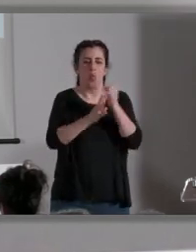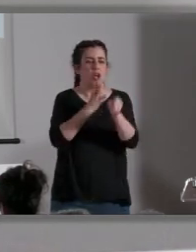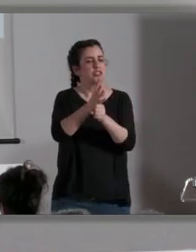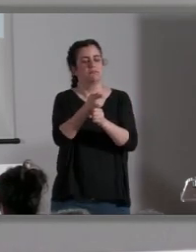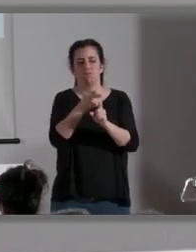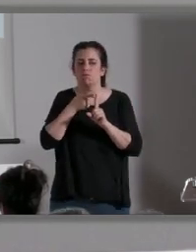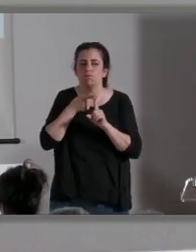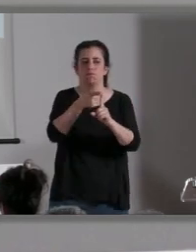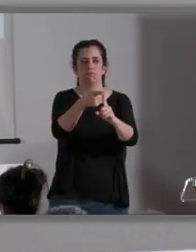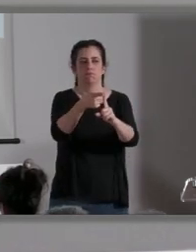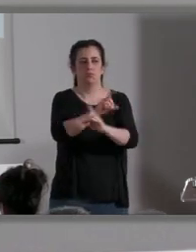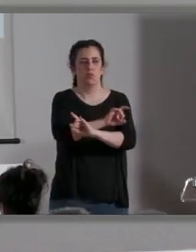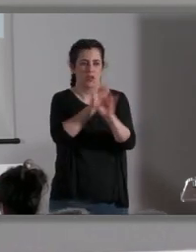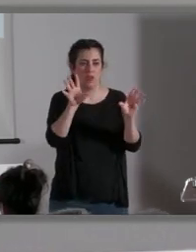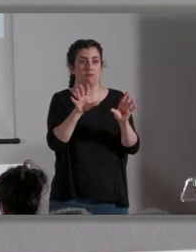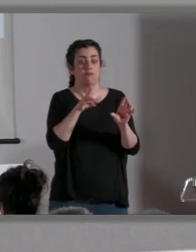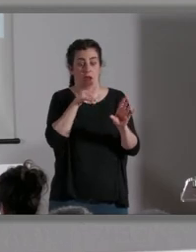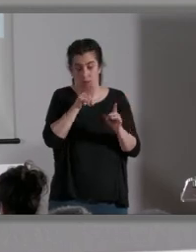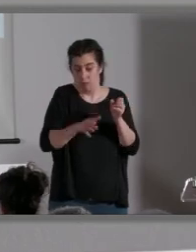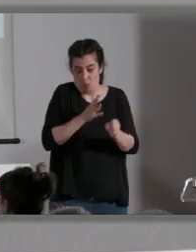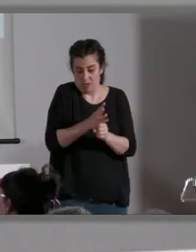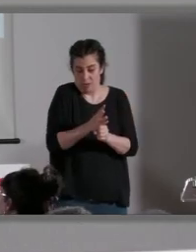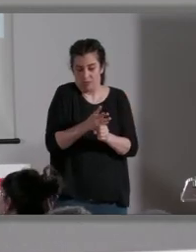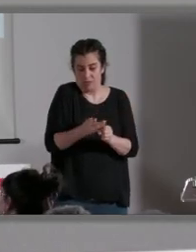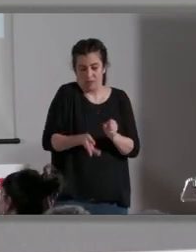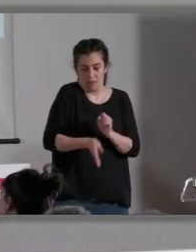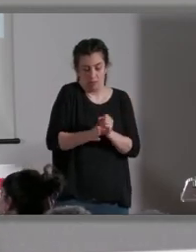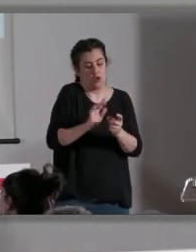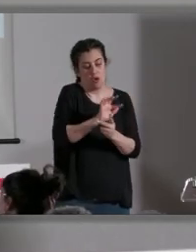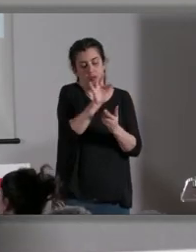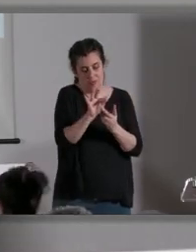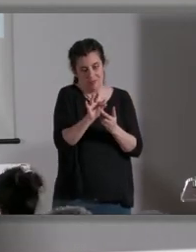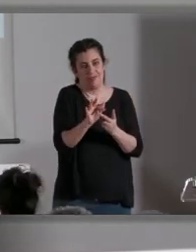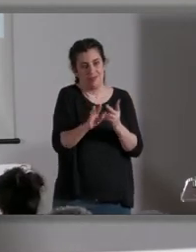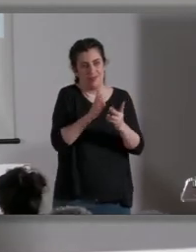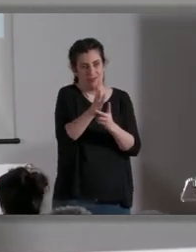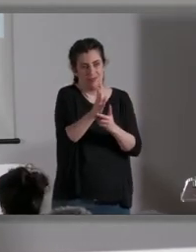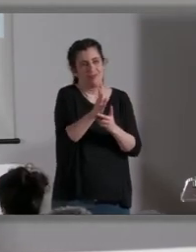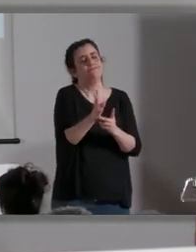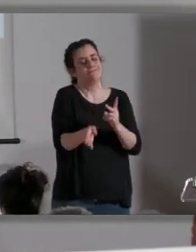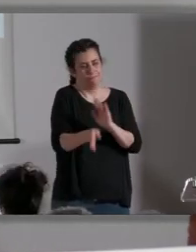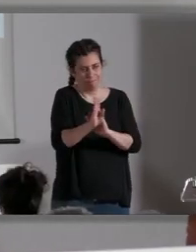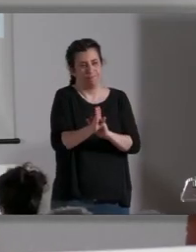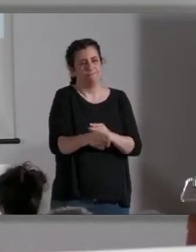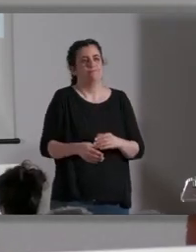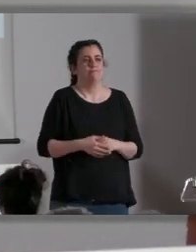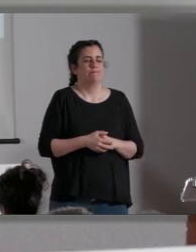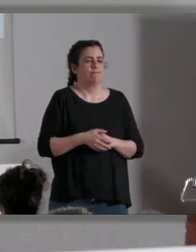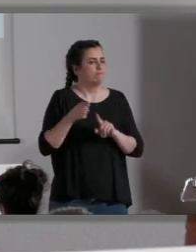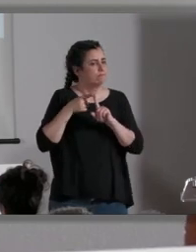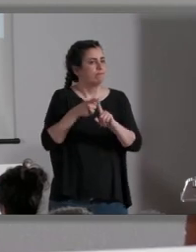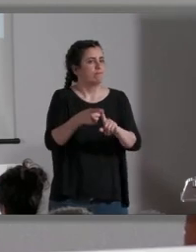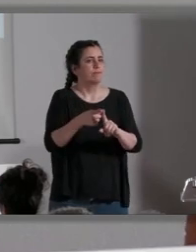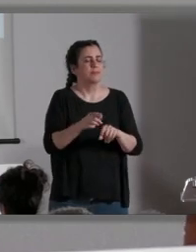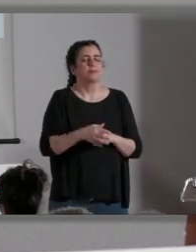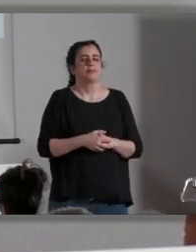y seguimos en ello en esta. Una idea clara también de trabajar en un modelo que fuese replicable en los